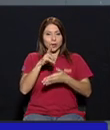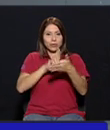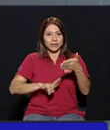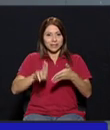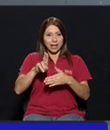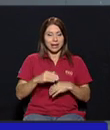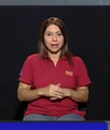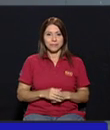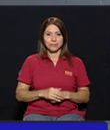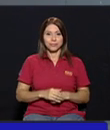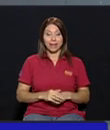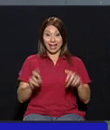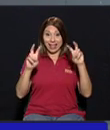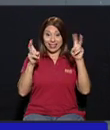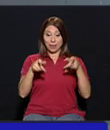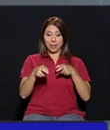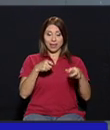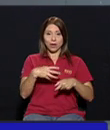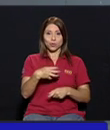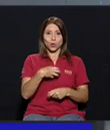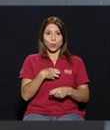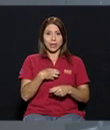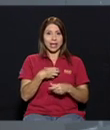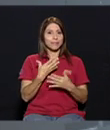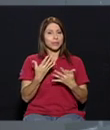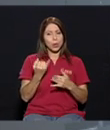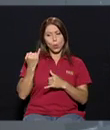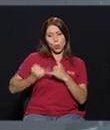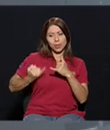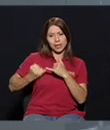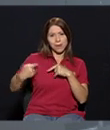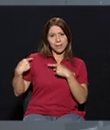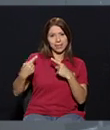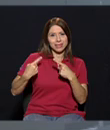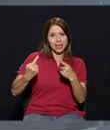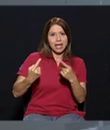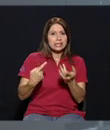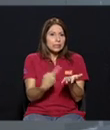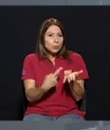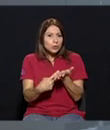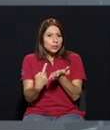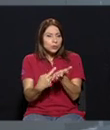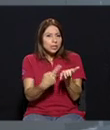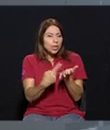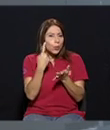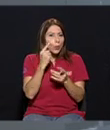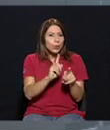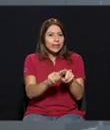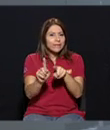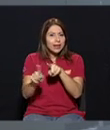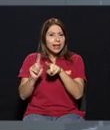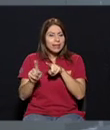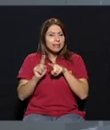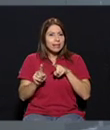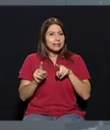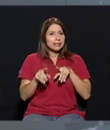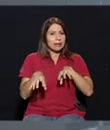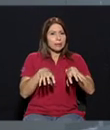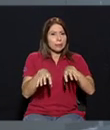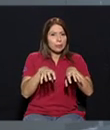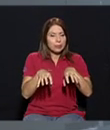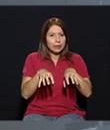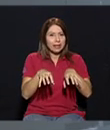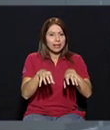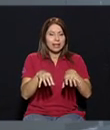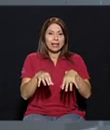universitaria. El tema de la autonomía últimamente ha sido muy discutido por diferentes manifestaciones que han hecho diferentes entes